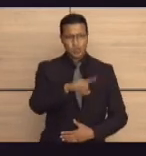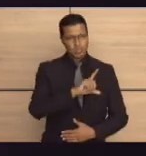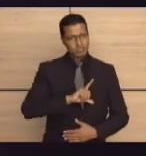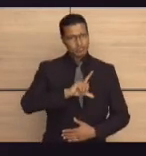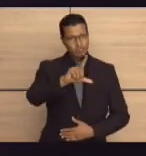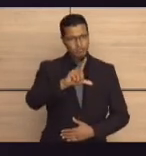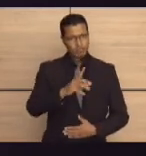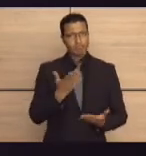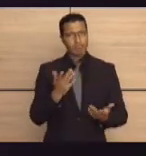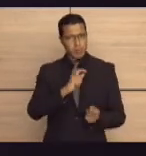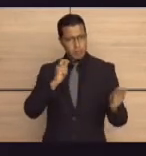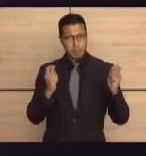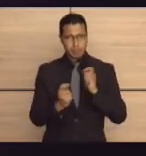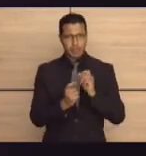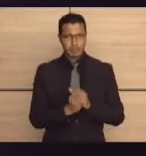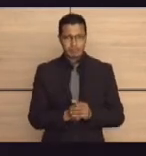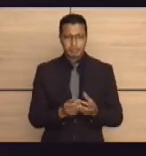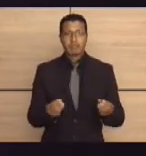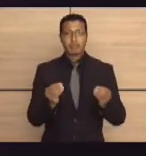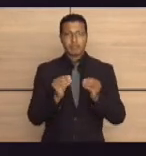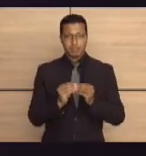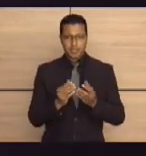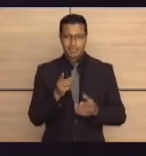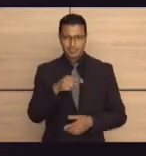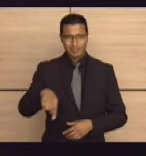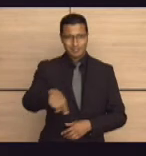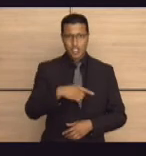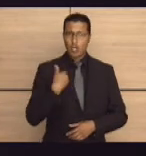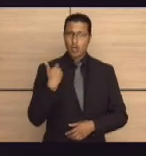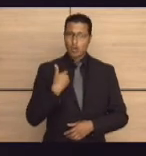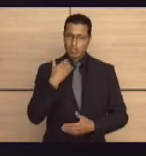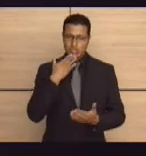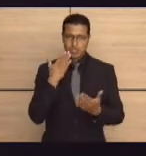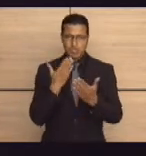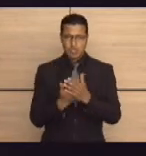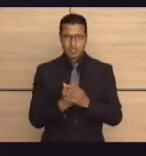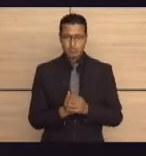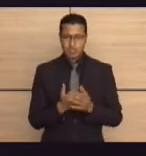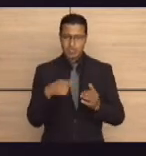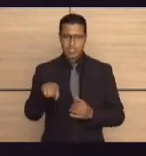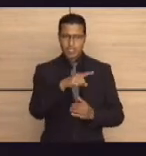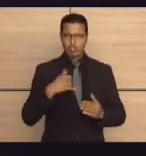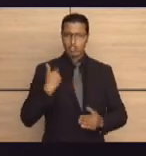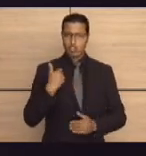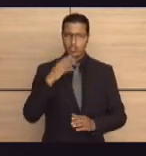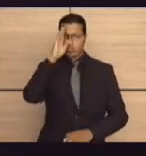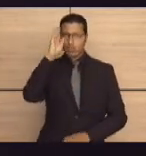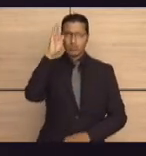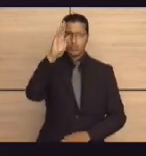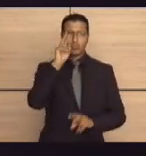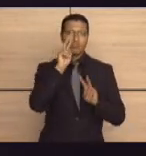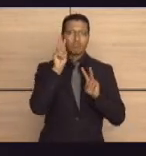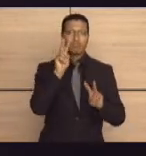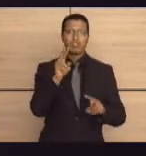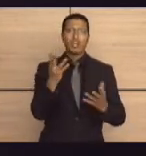cambio. Y finalmente a los jóvenes, que es a lo que vinimos a hablar acá, un llamado a mirar hacia adelante, aprovechar la